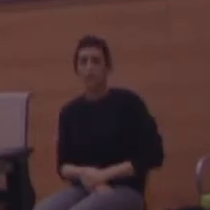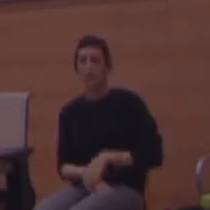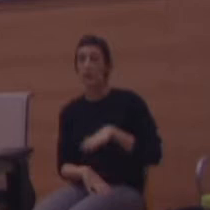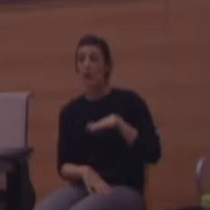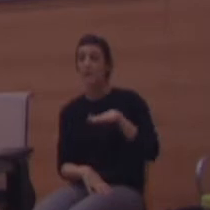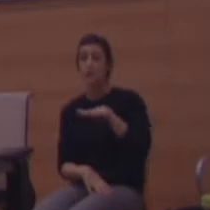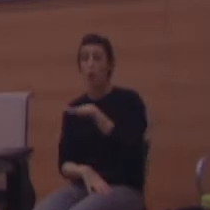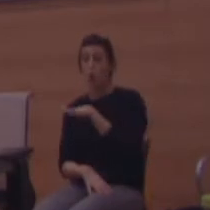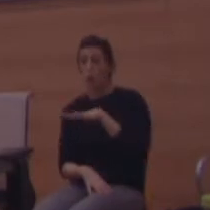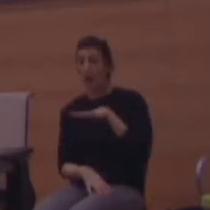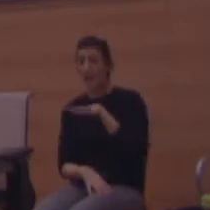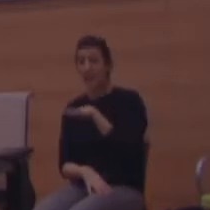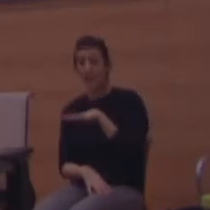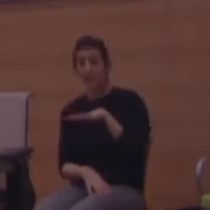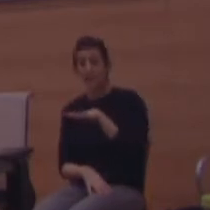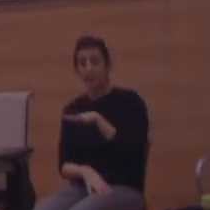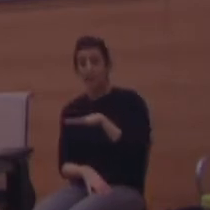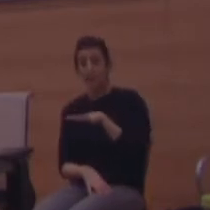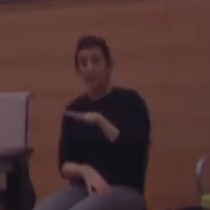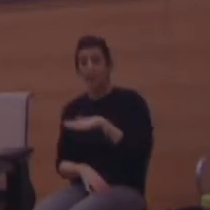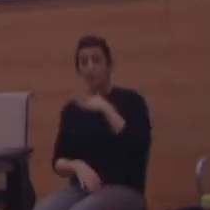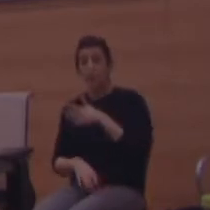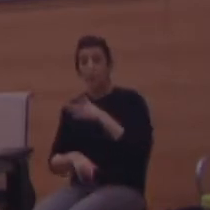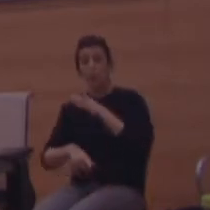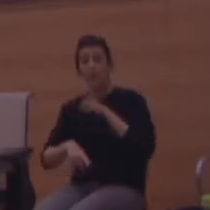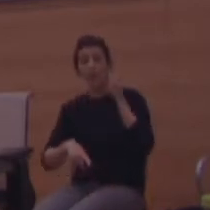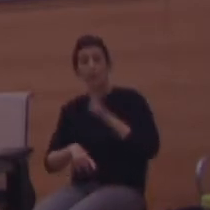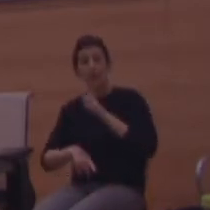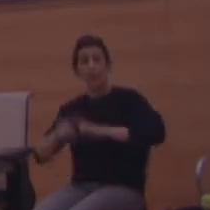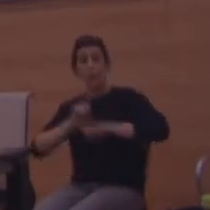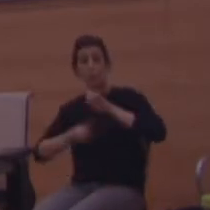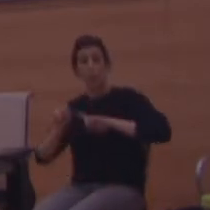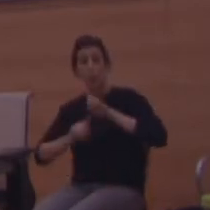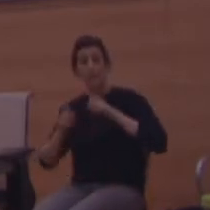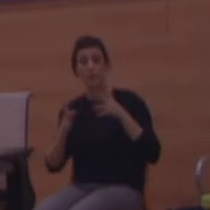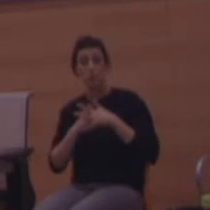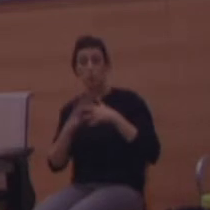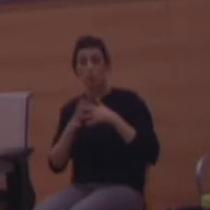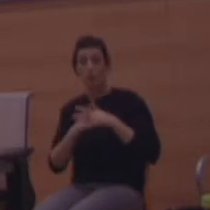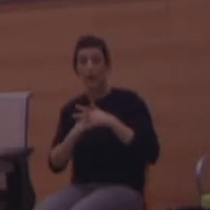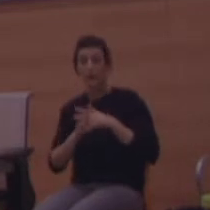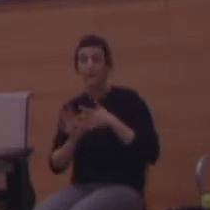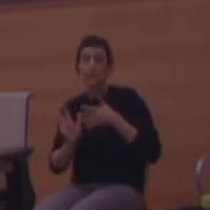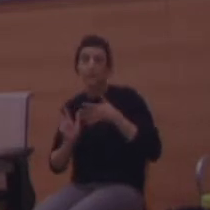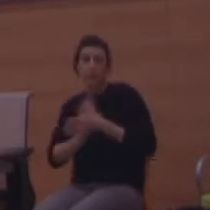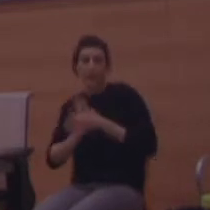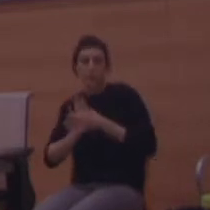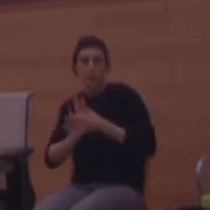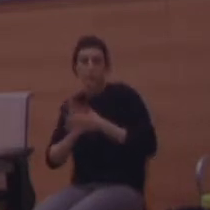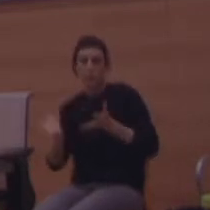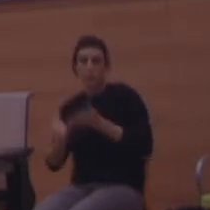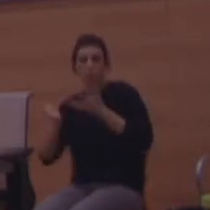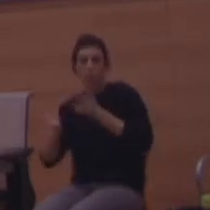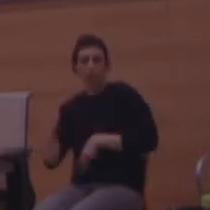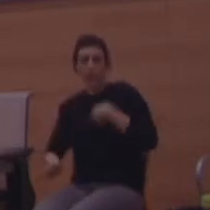localizaciones de las úlceras plantadas en el pie diabético, las diferentes alteraciones estructurales, bueno, comentarlos un poco así a grandes rasgos para